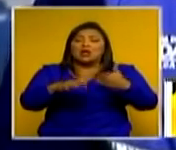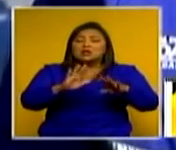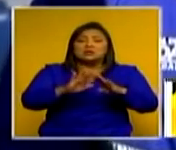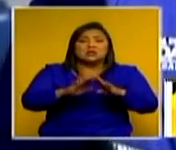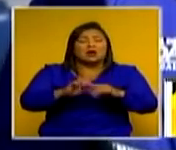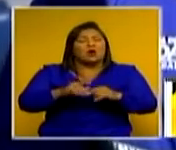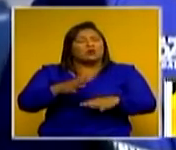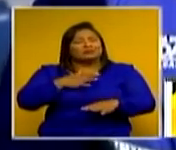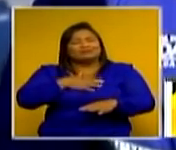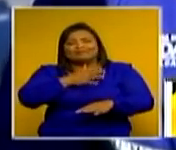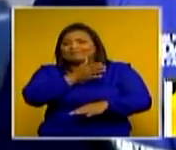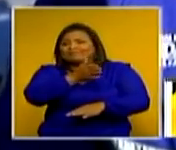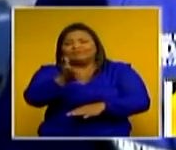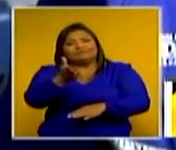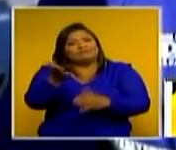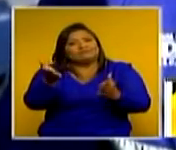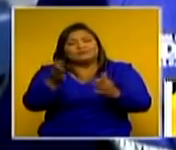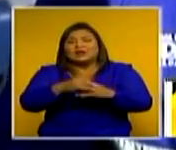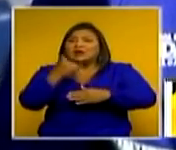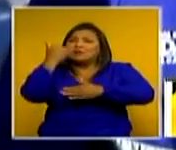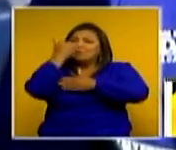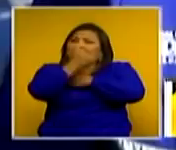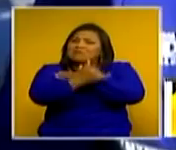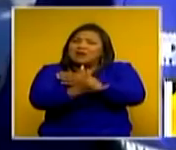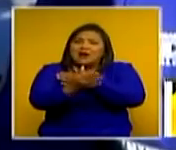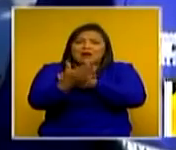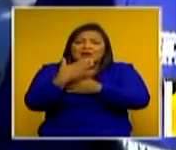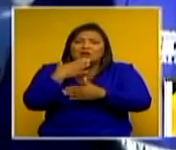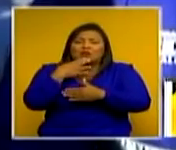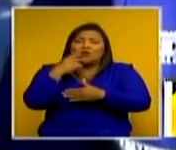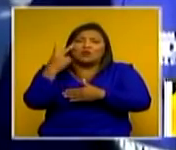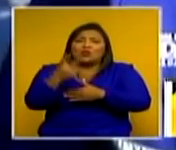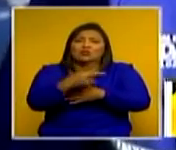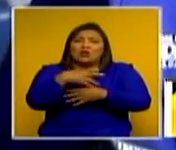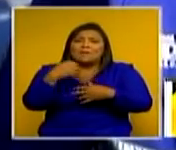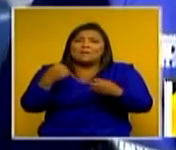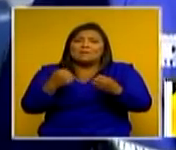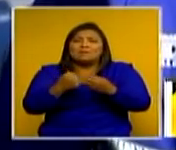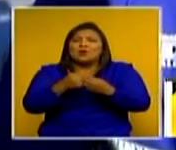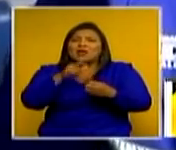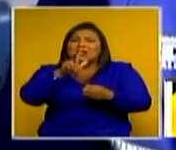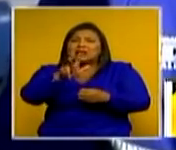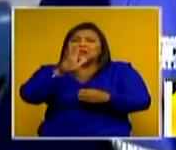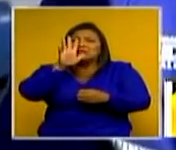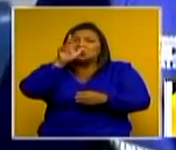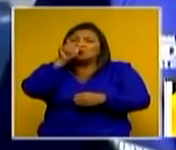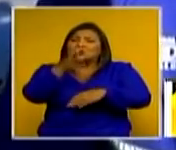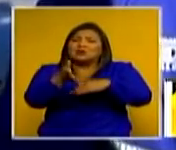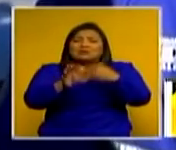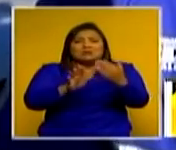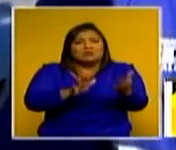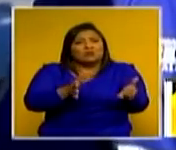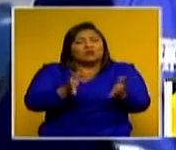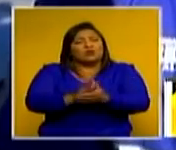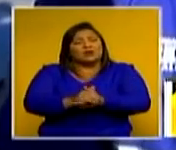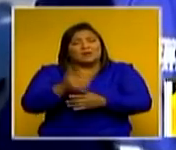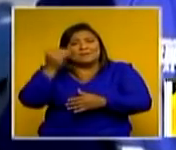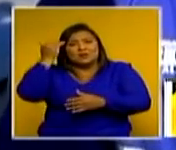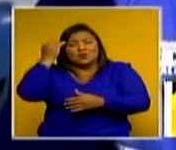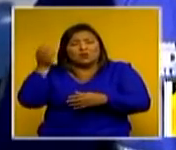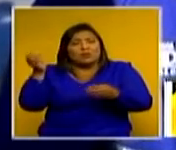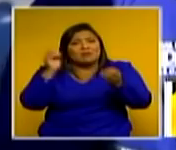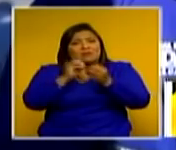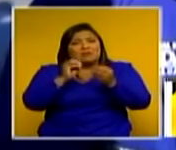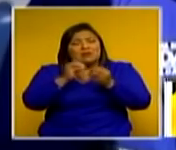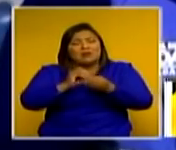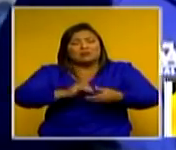lamentable lamentable lo que pasa en el país en dos accidentes tener que lamentar ya 35 fallecidos y esto nos preocupa bastante y